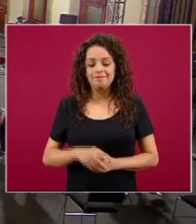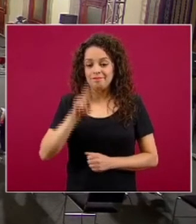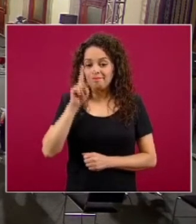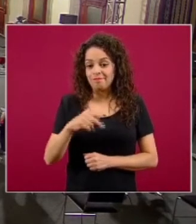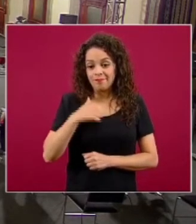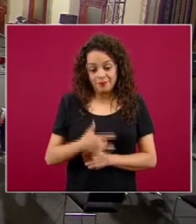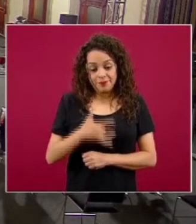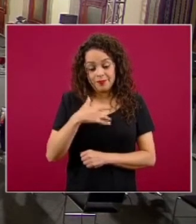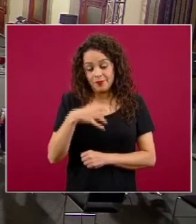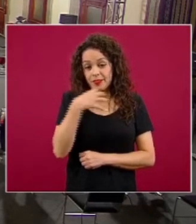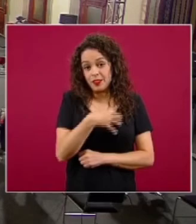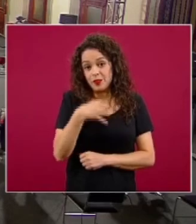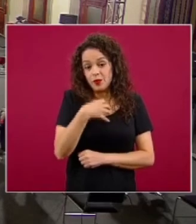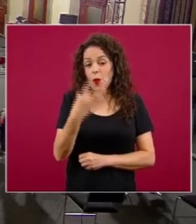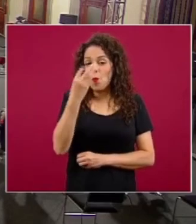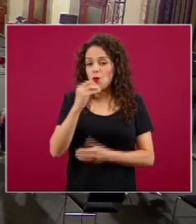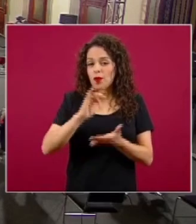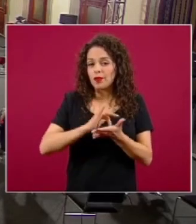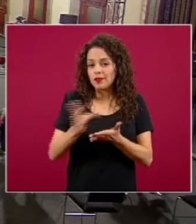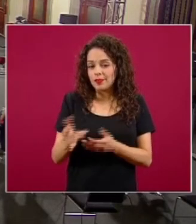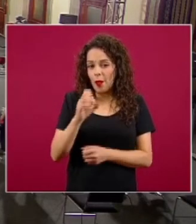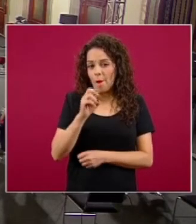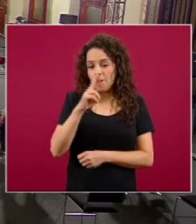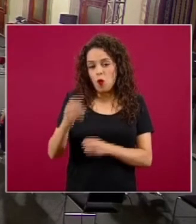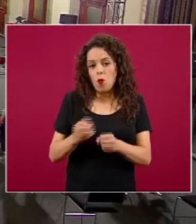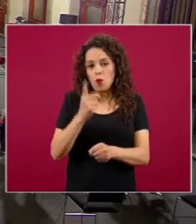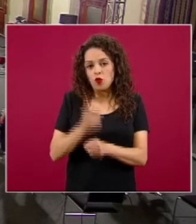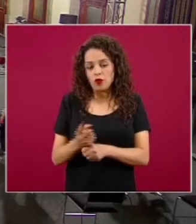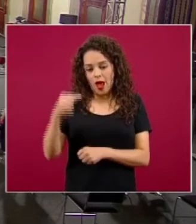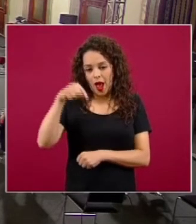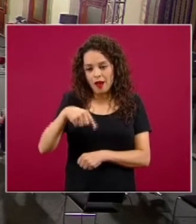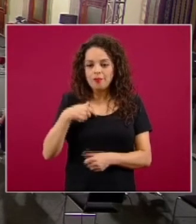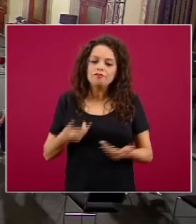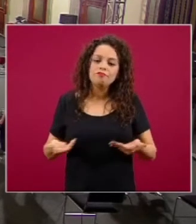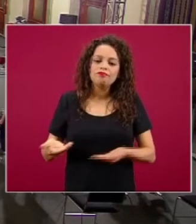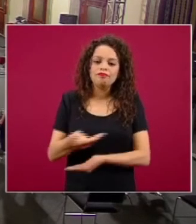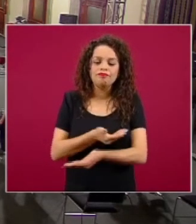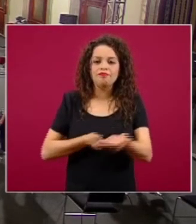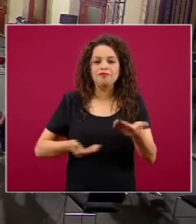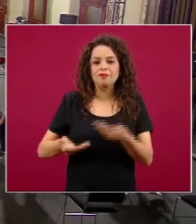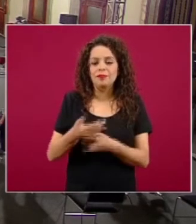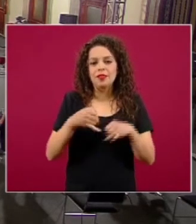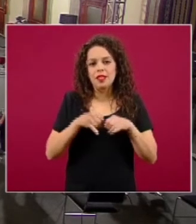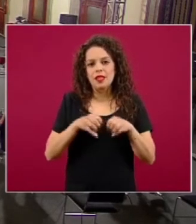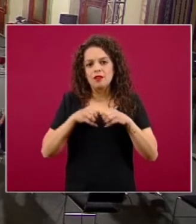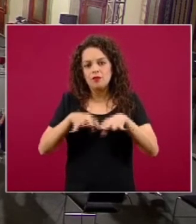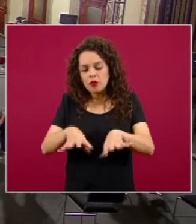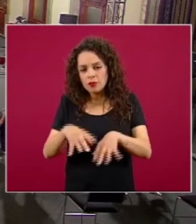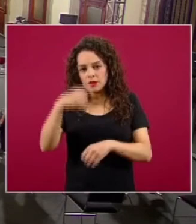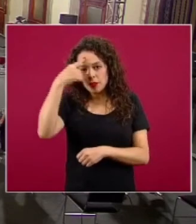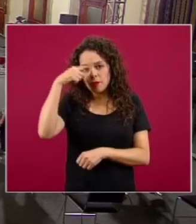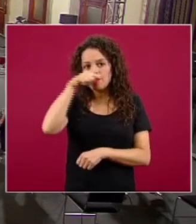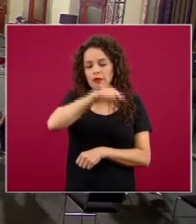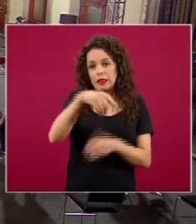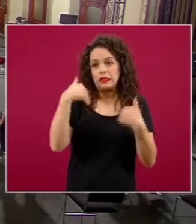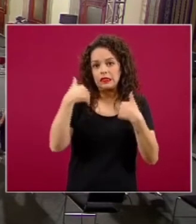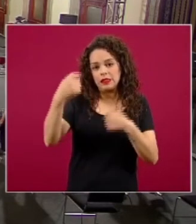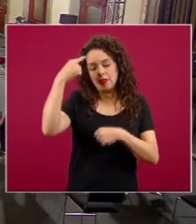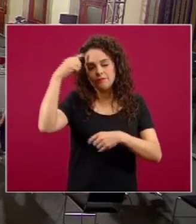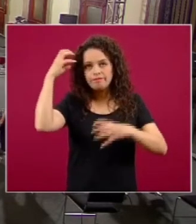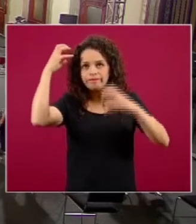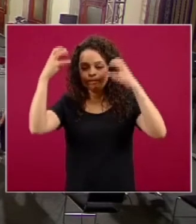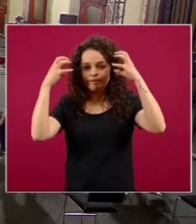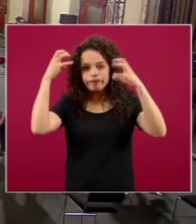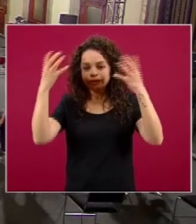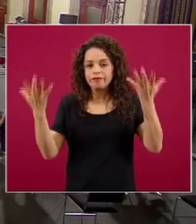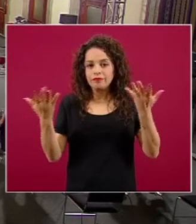muy agradecida por el espacio, por la oportunidad de compartir con ustedes algunas reflexiones sobre lo que